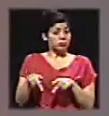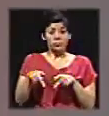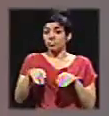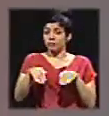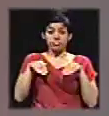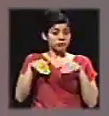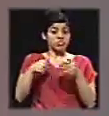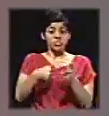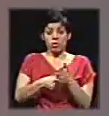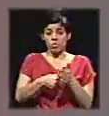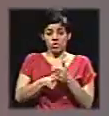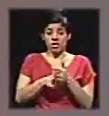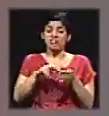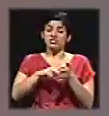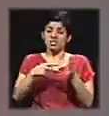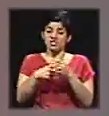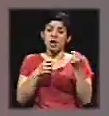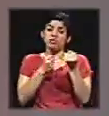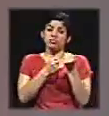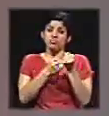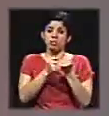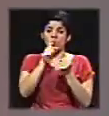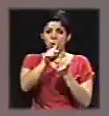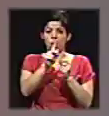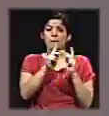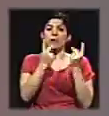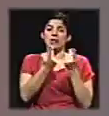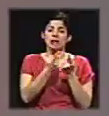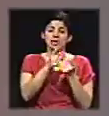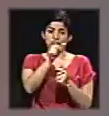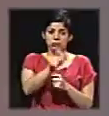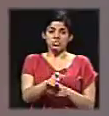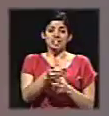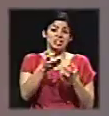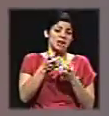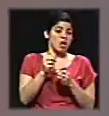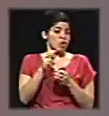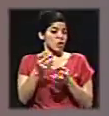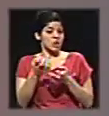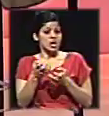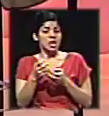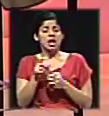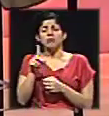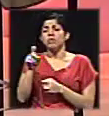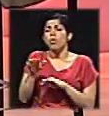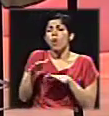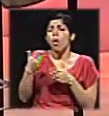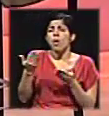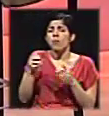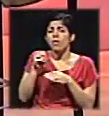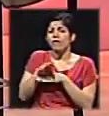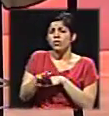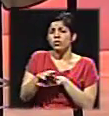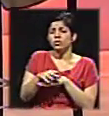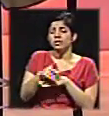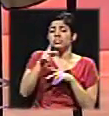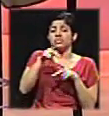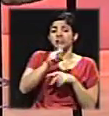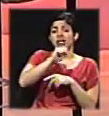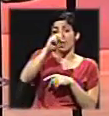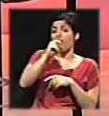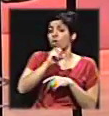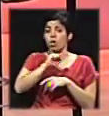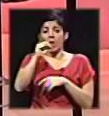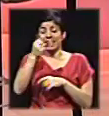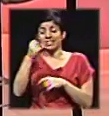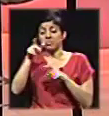sí favorece a un candidato, quiera o no lo quiera. ¿Cómo influyen en la elección del ganador quienes no votan o